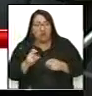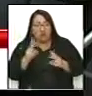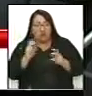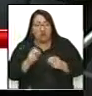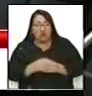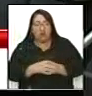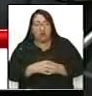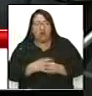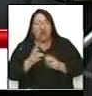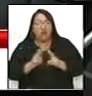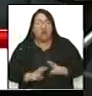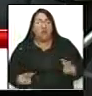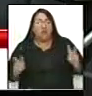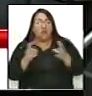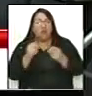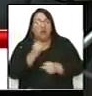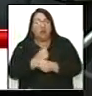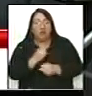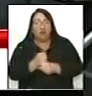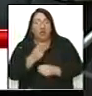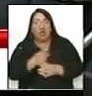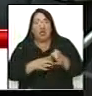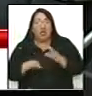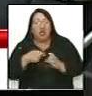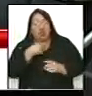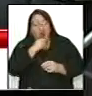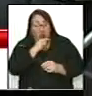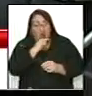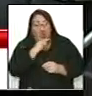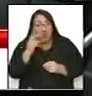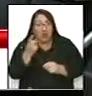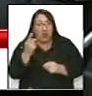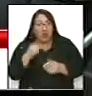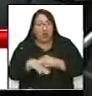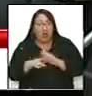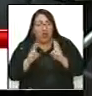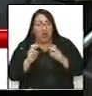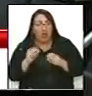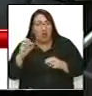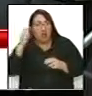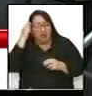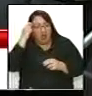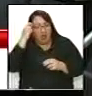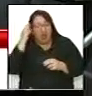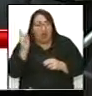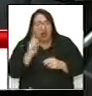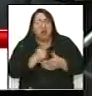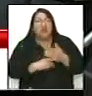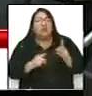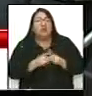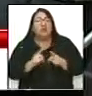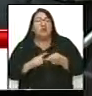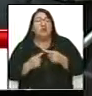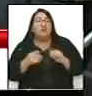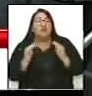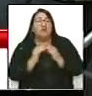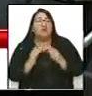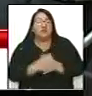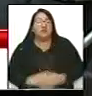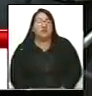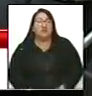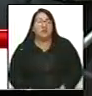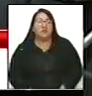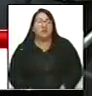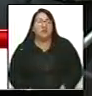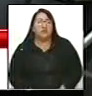sentido valoro muchísimo el trabajo que hacen las mujeres, no solamente en el campo de la política, sino desde los hogares.